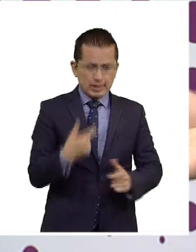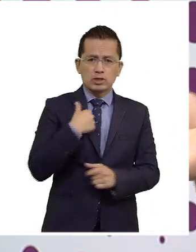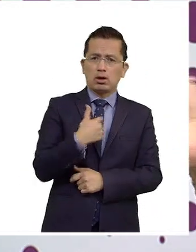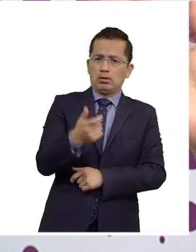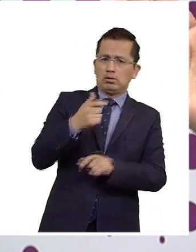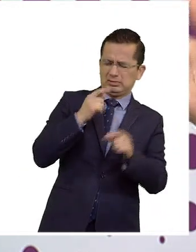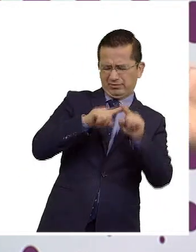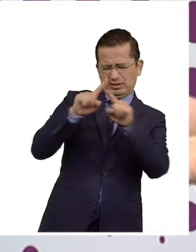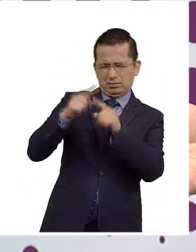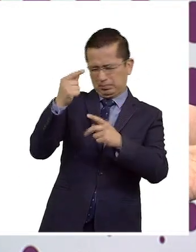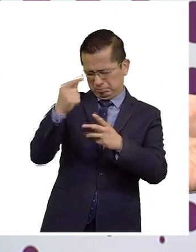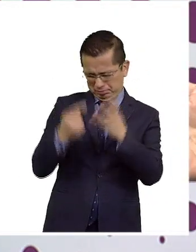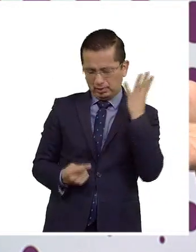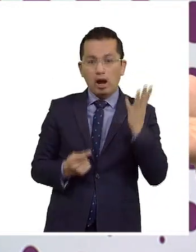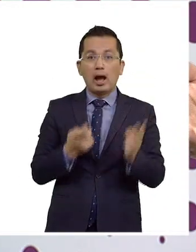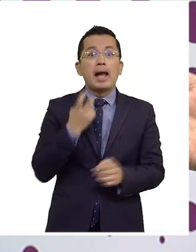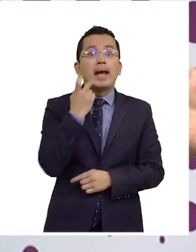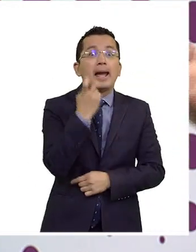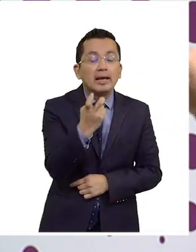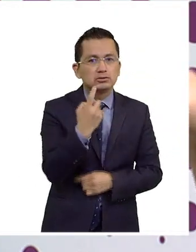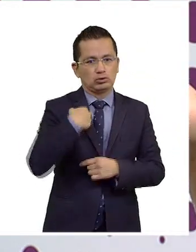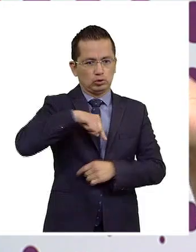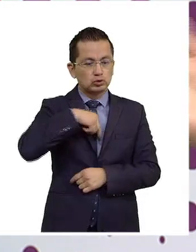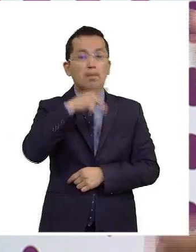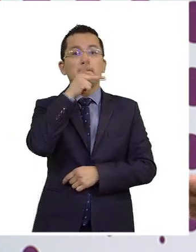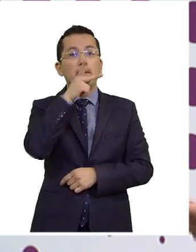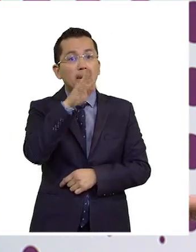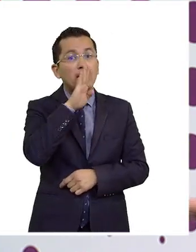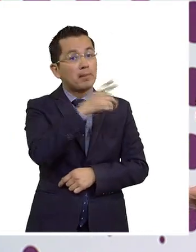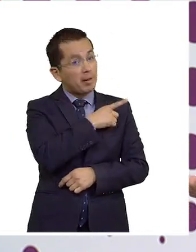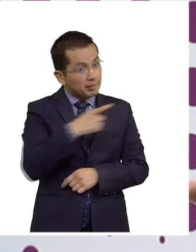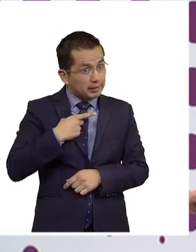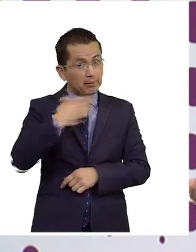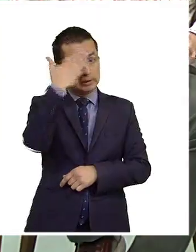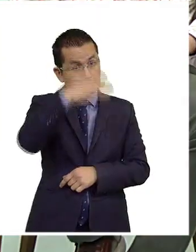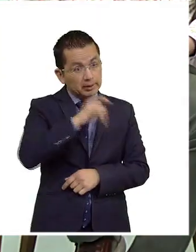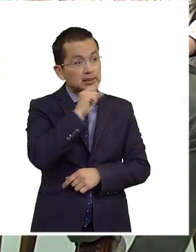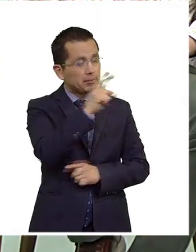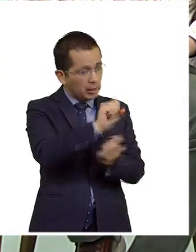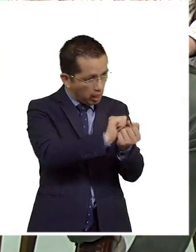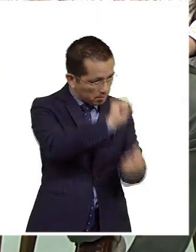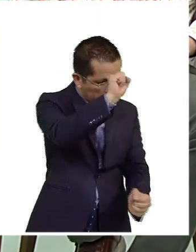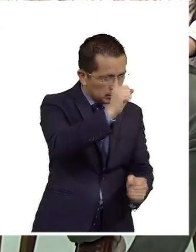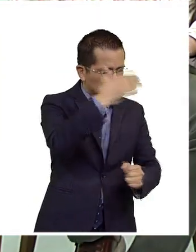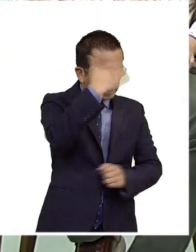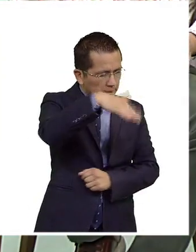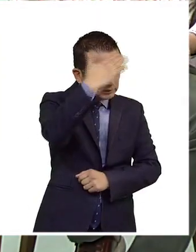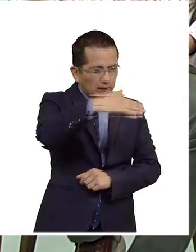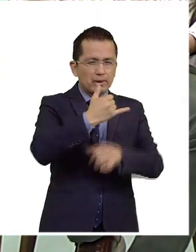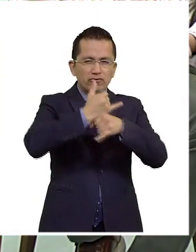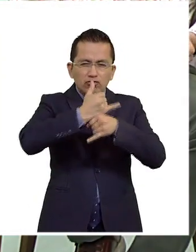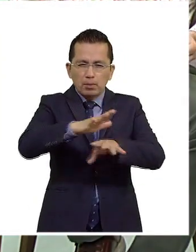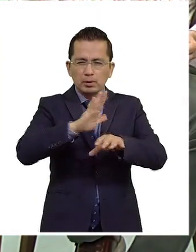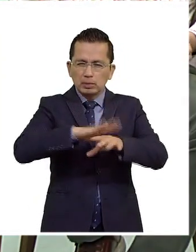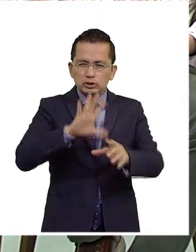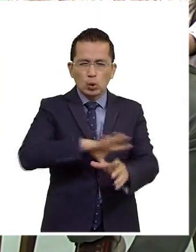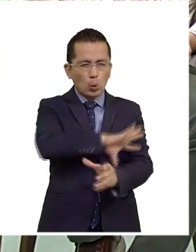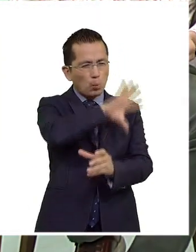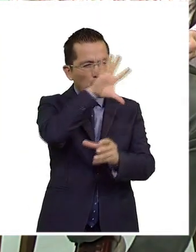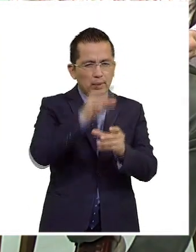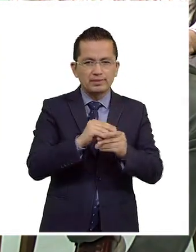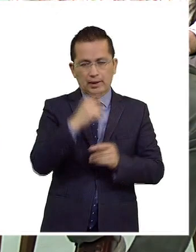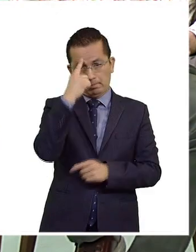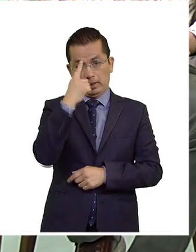estamos como papás, aunque sea informados en cierta medida, ¿cómo vas a poder explicarle